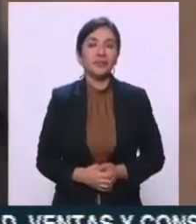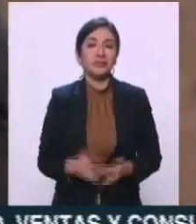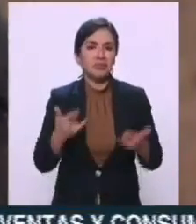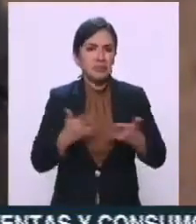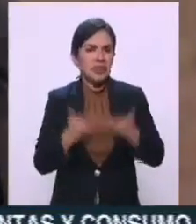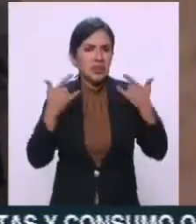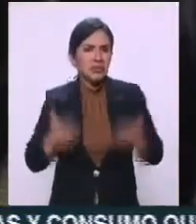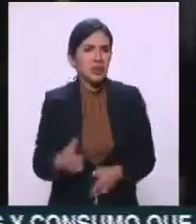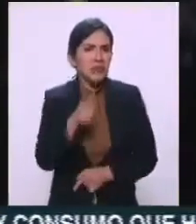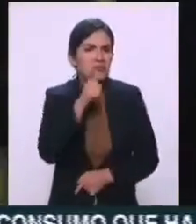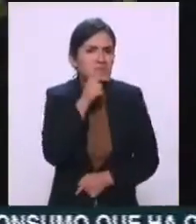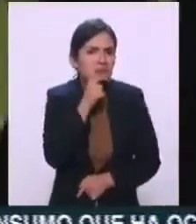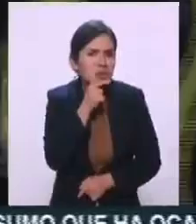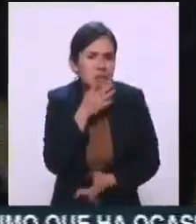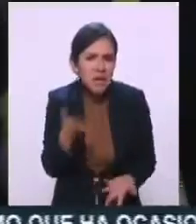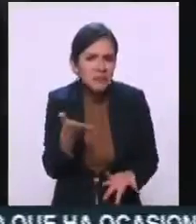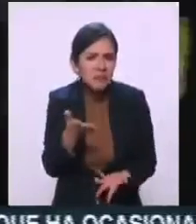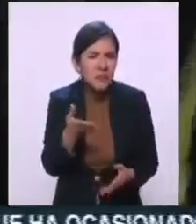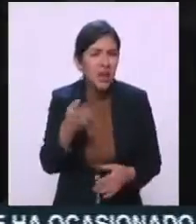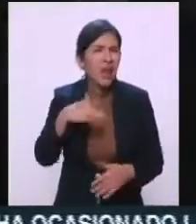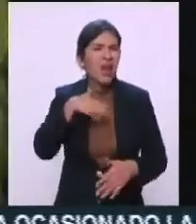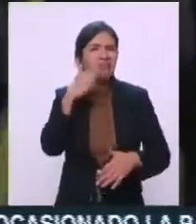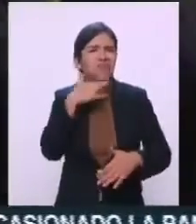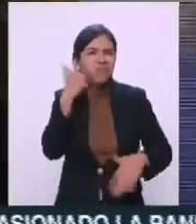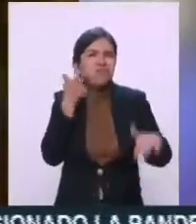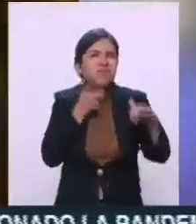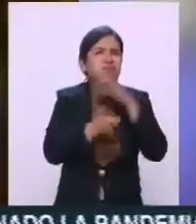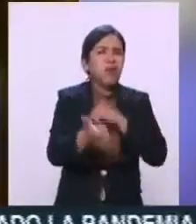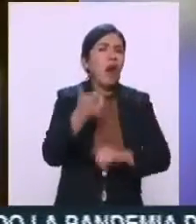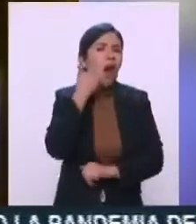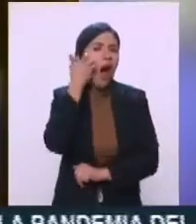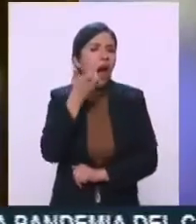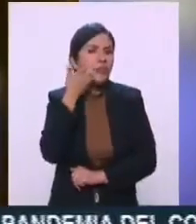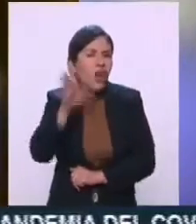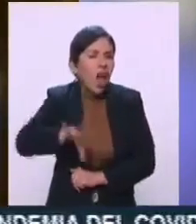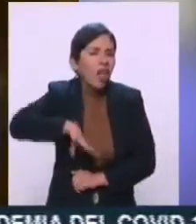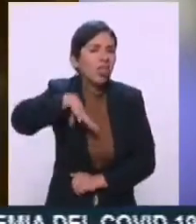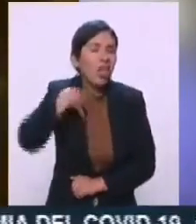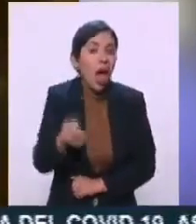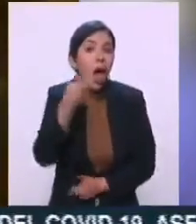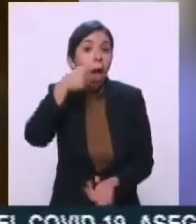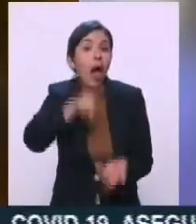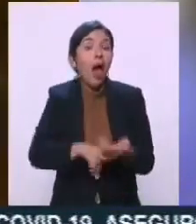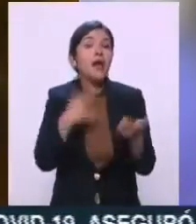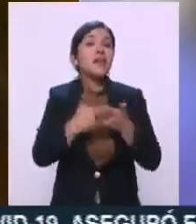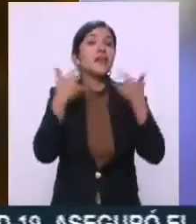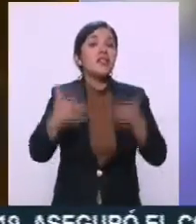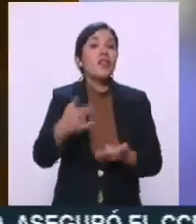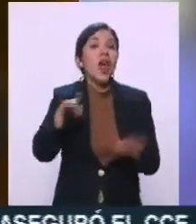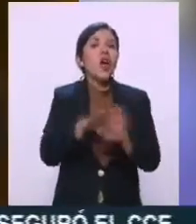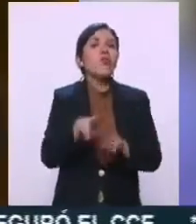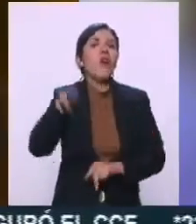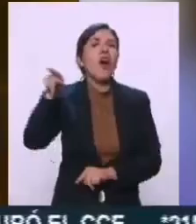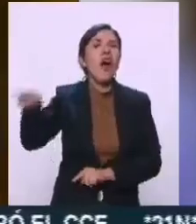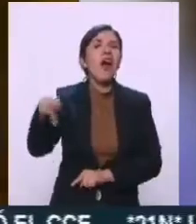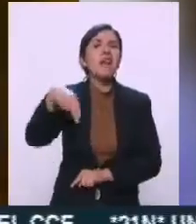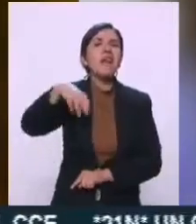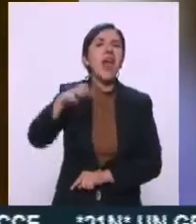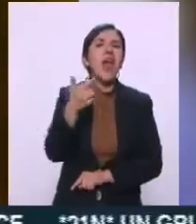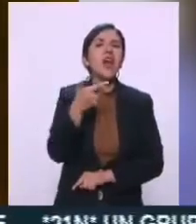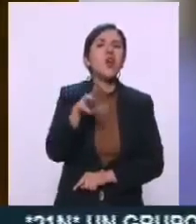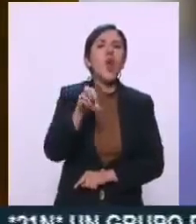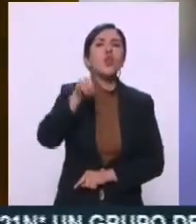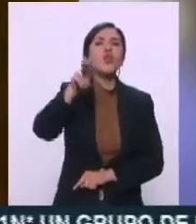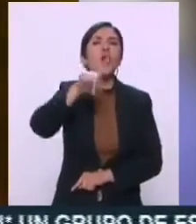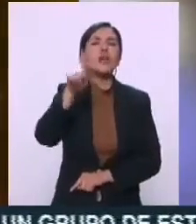Historias de policías. La corrupción policíaca y el abuso encuentran un referente en la historia del Negro Durazo, verdadero